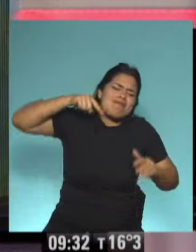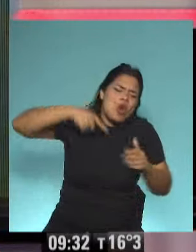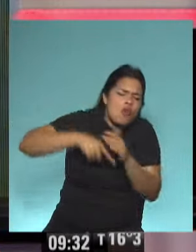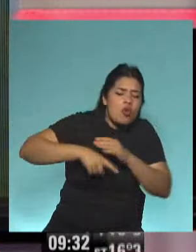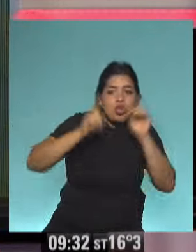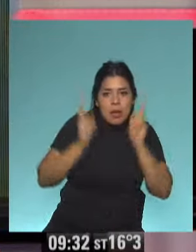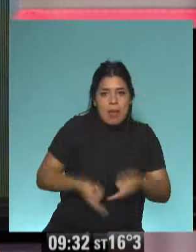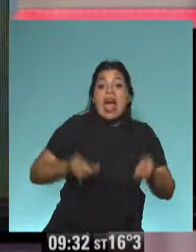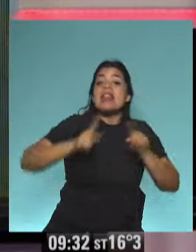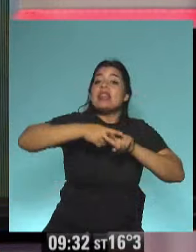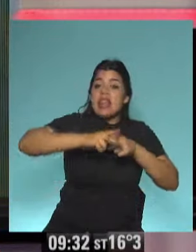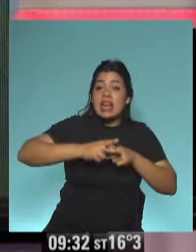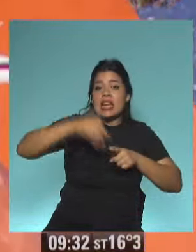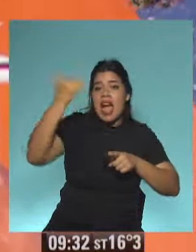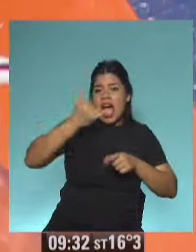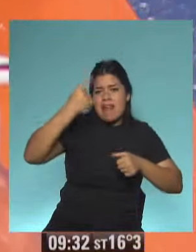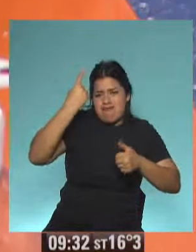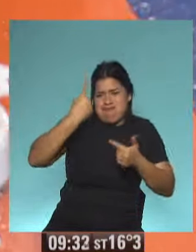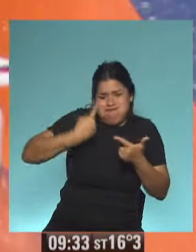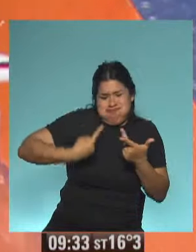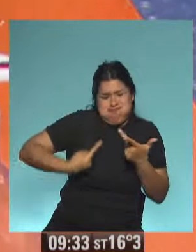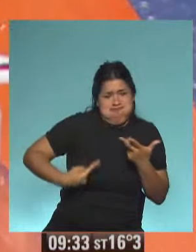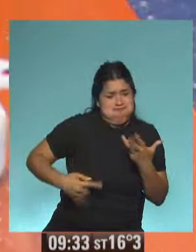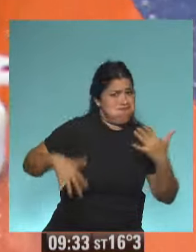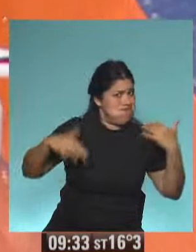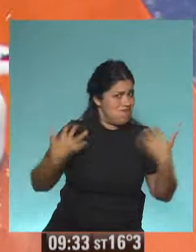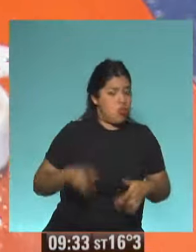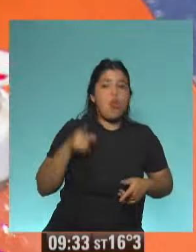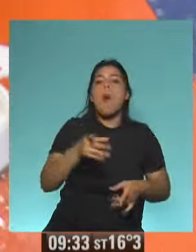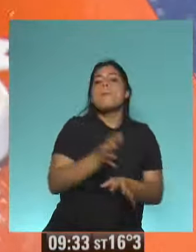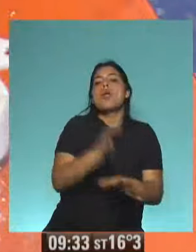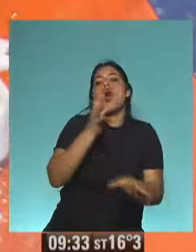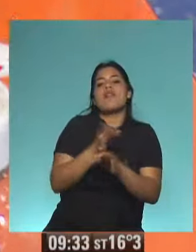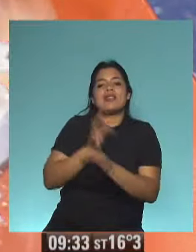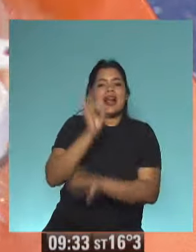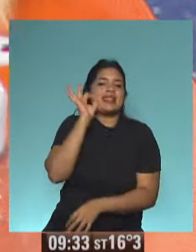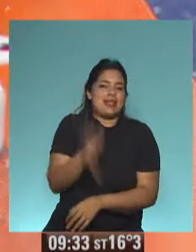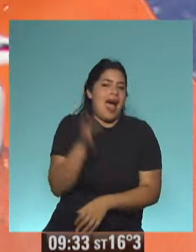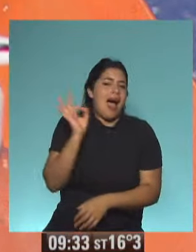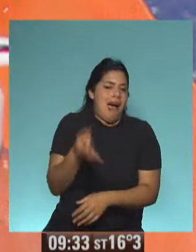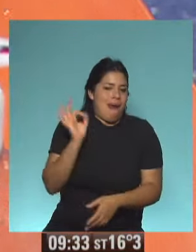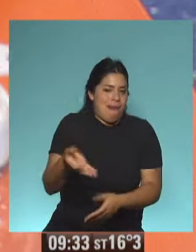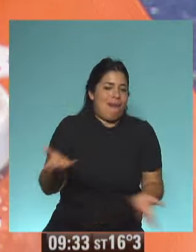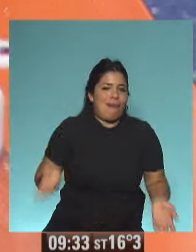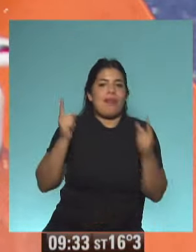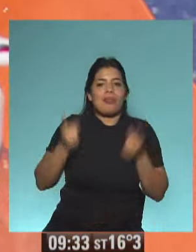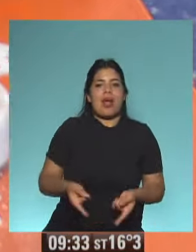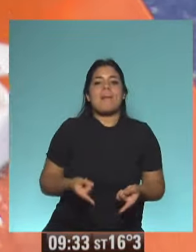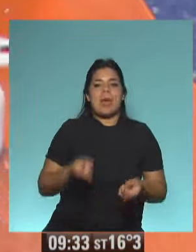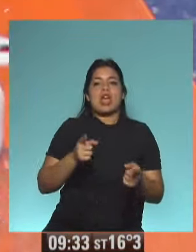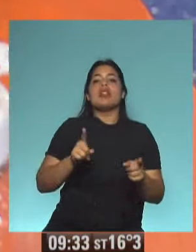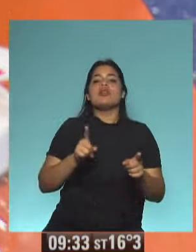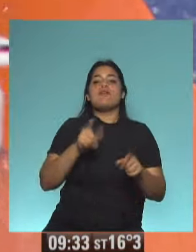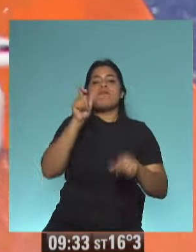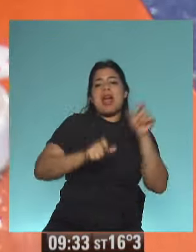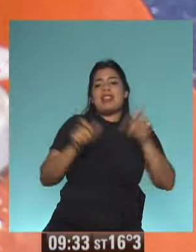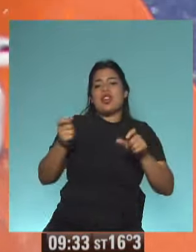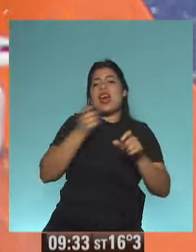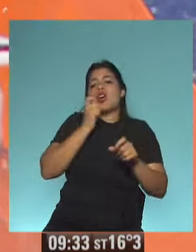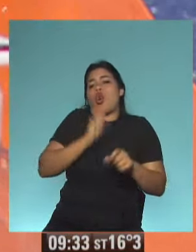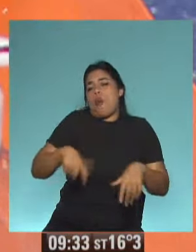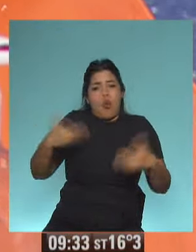técnicas, esas son las personas que son sí, y los también, profesionales. Los profesionales, claro. Y también bien, los bien. Cocineros de todos los días, que somos nosotros los que cocinamos.